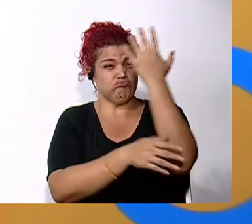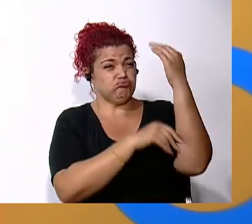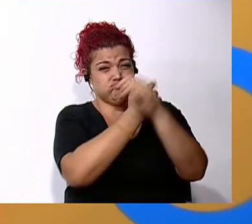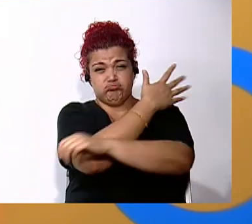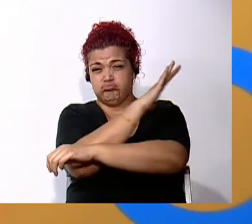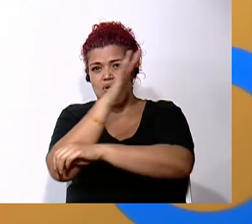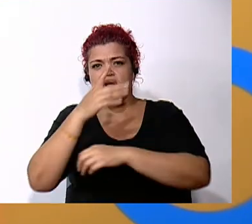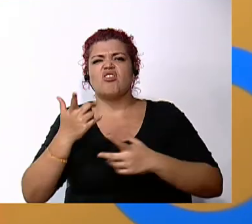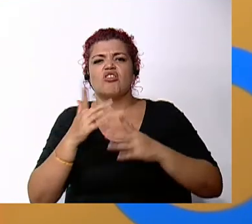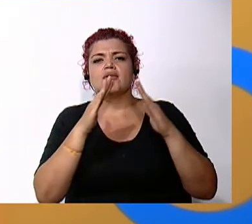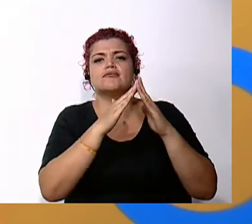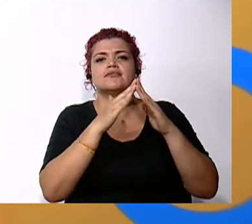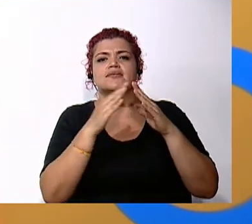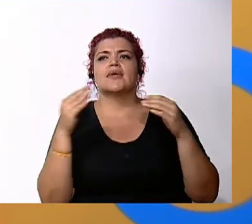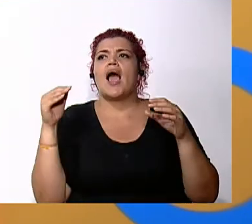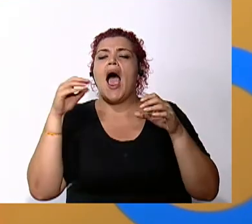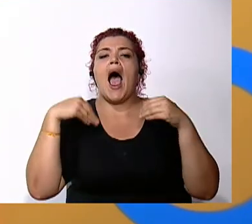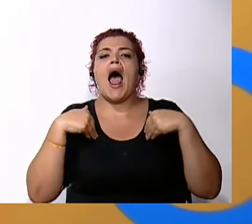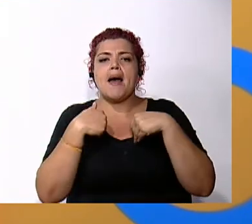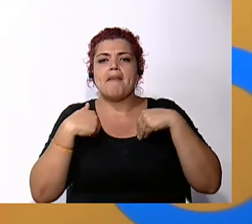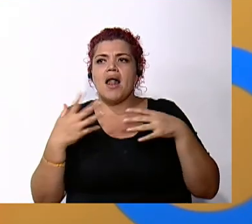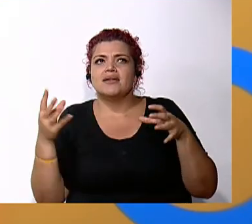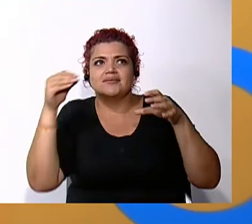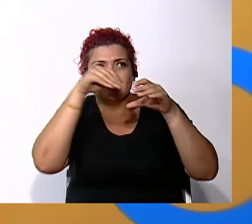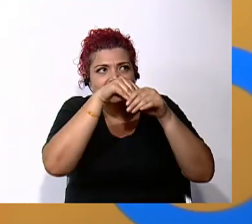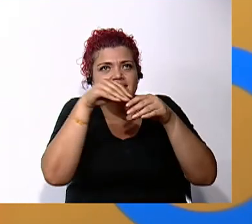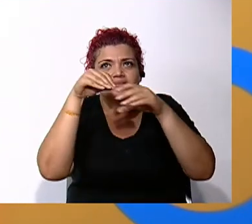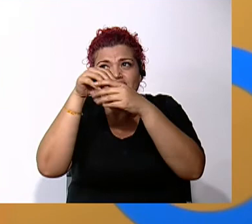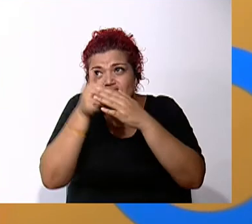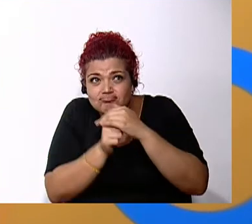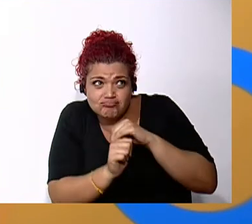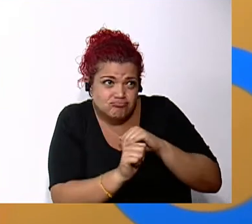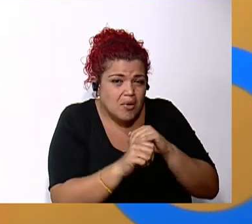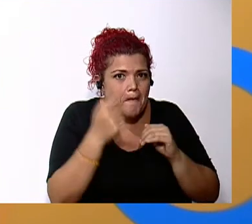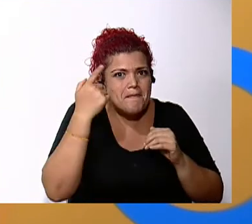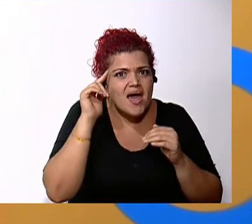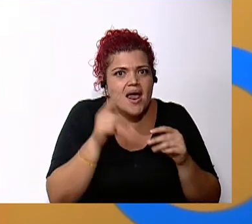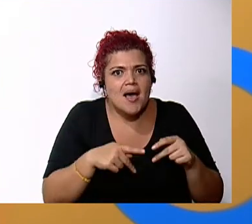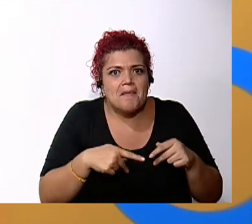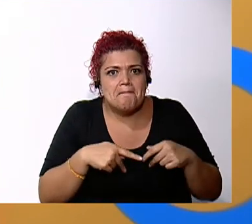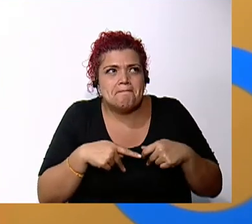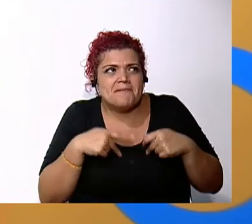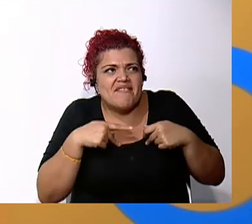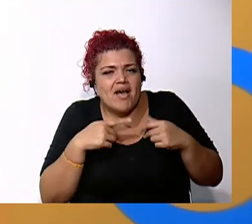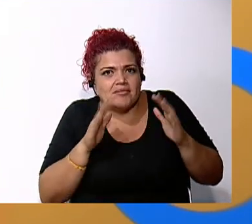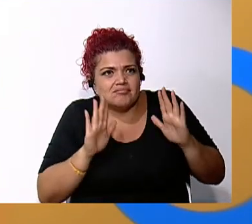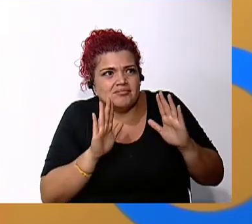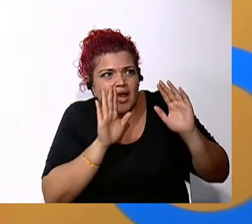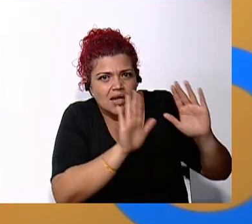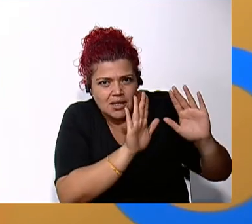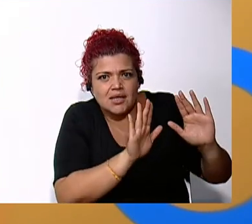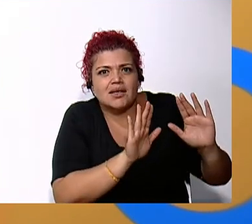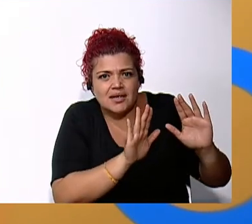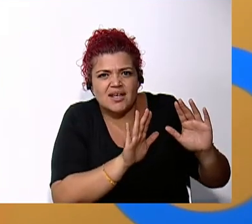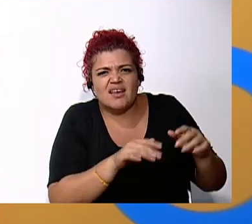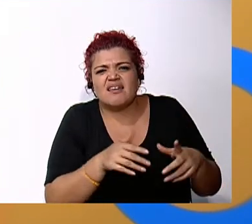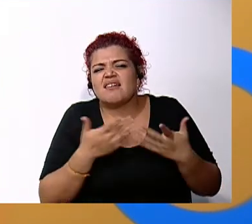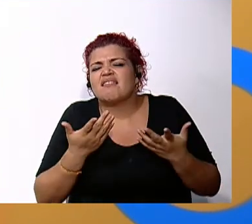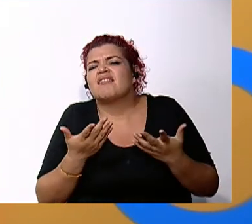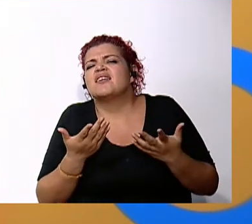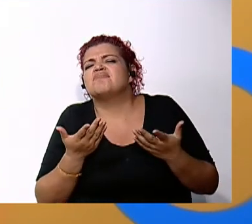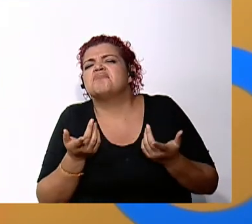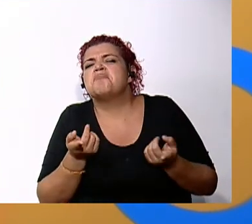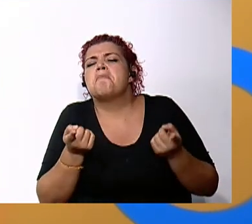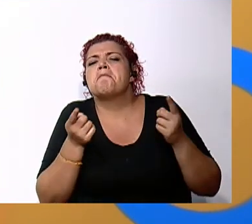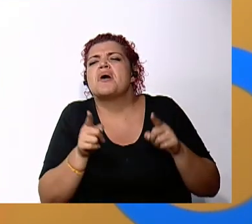y ellos necesitan de las plantas y los árboles para sobrevivir, para vivir. Entonces, imagínense ustedes qué pasaría